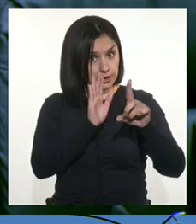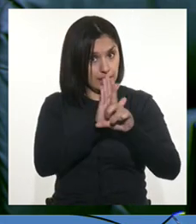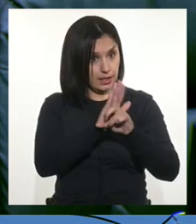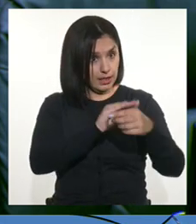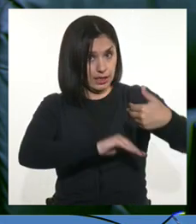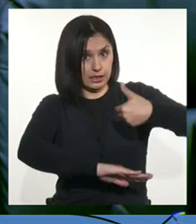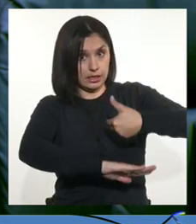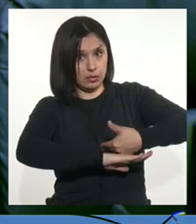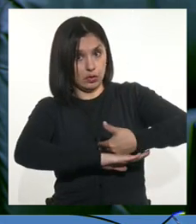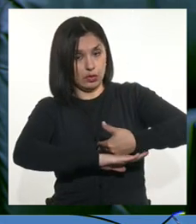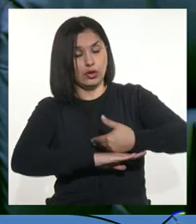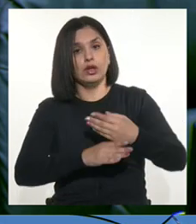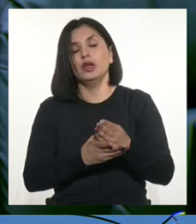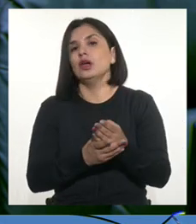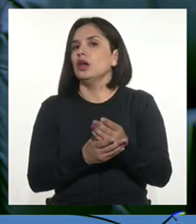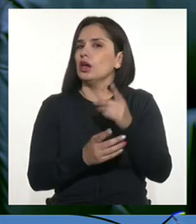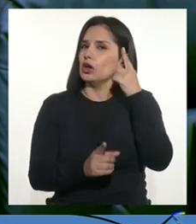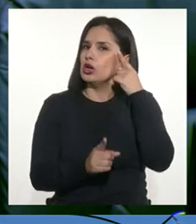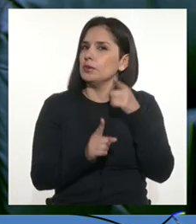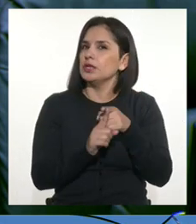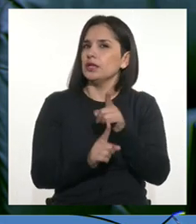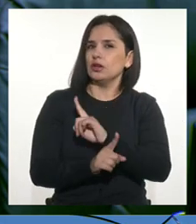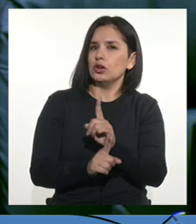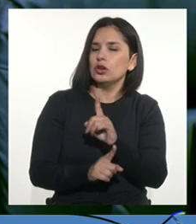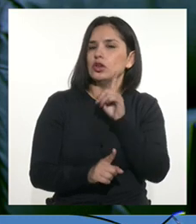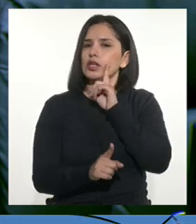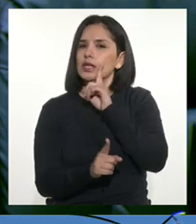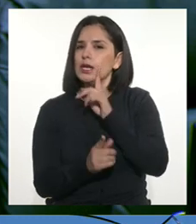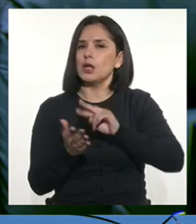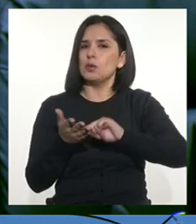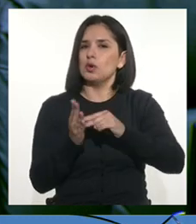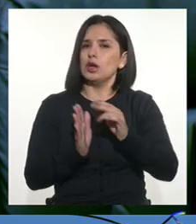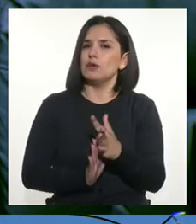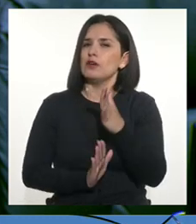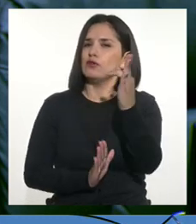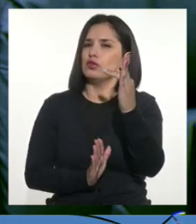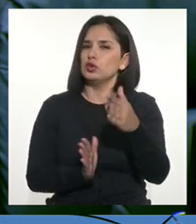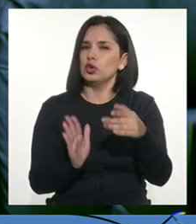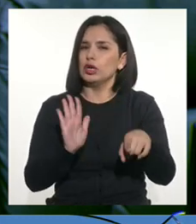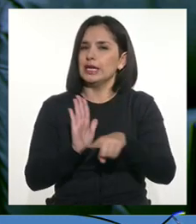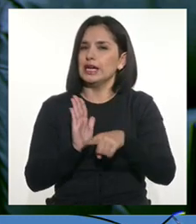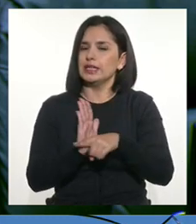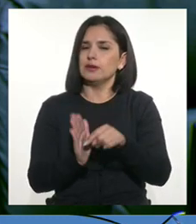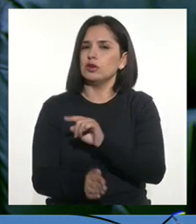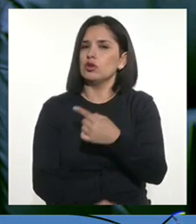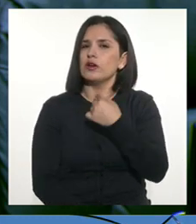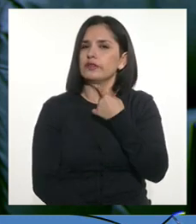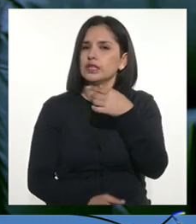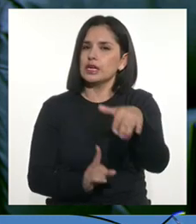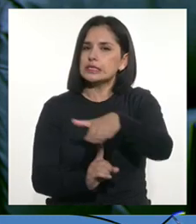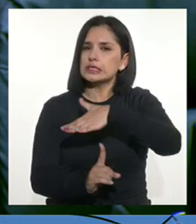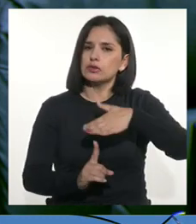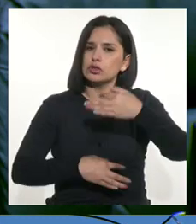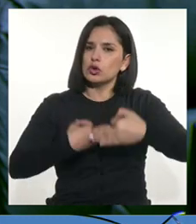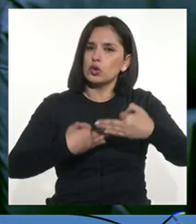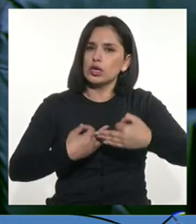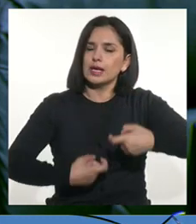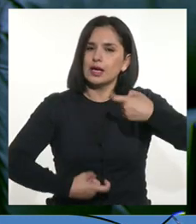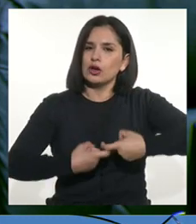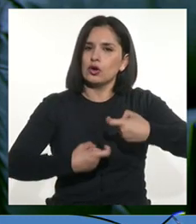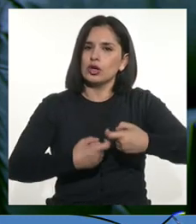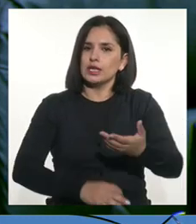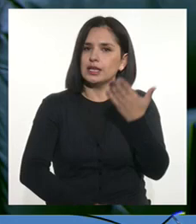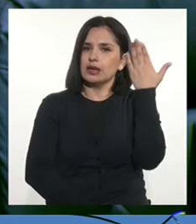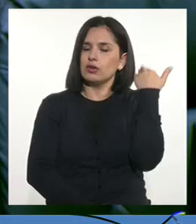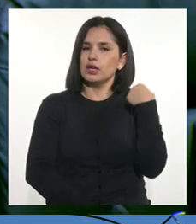con el objetivo precaver eventuales consecuencias indeseadas en el futuro y no afectar situaciones jurídicas consolidadas